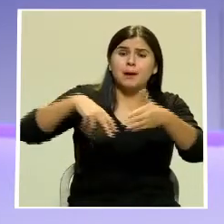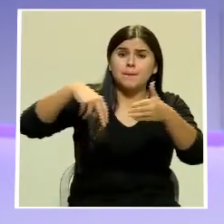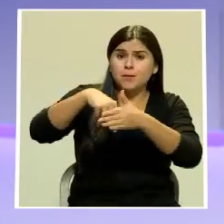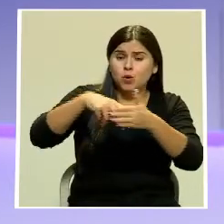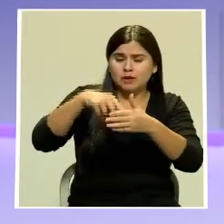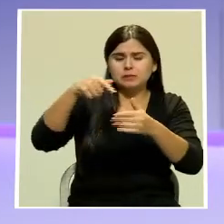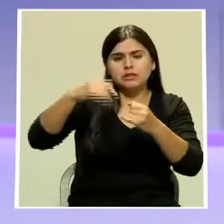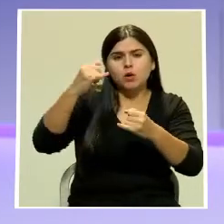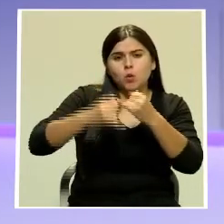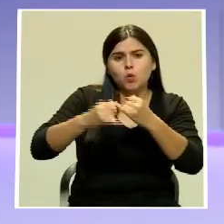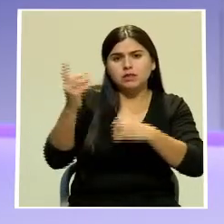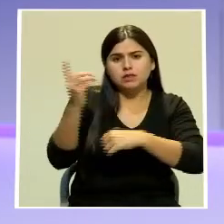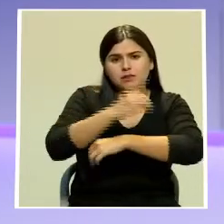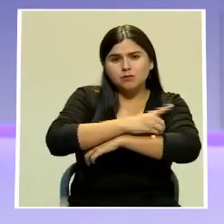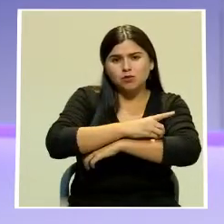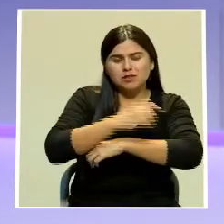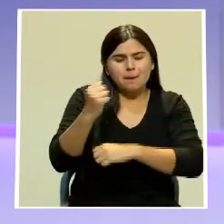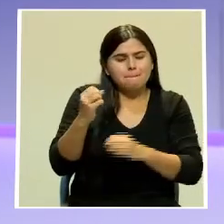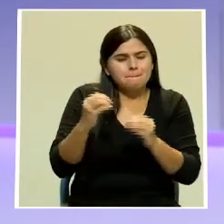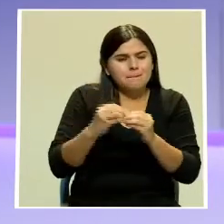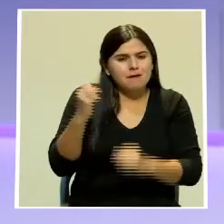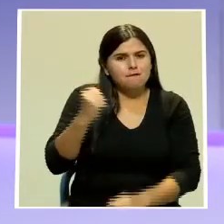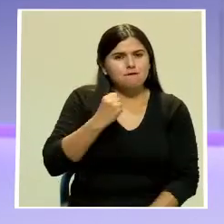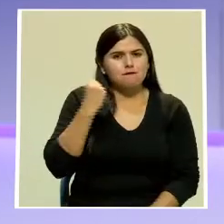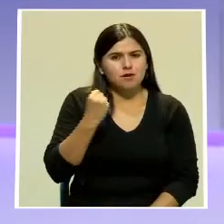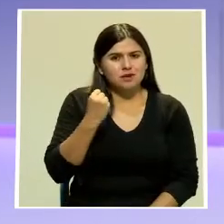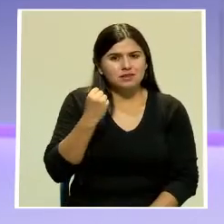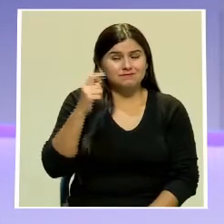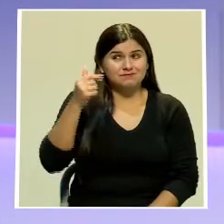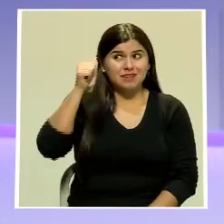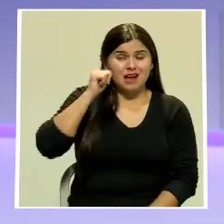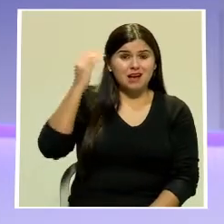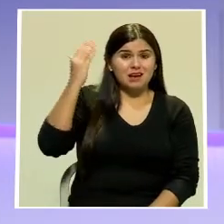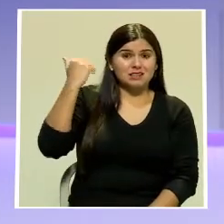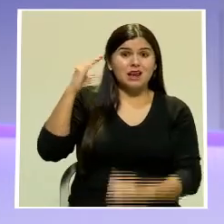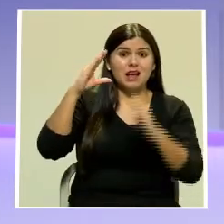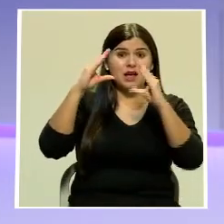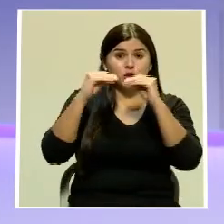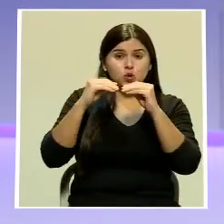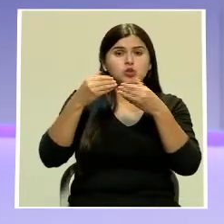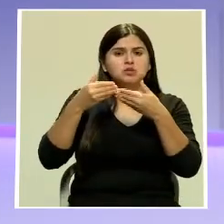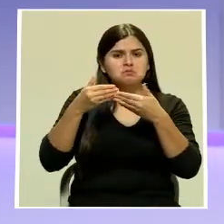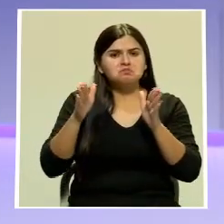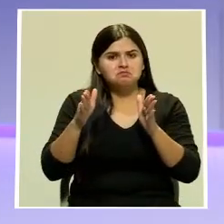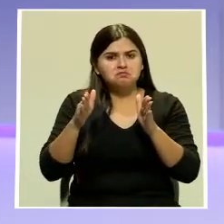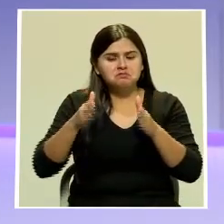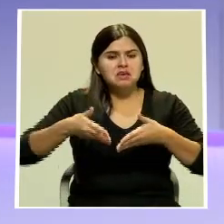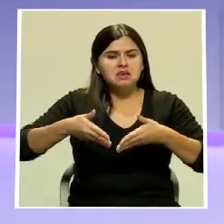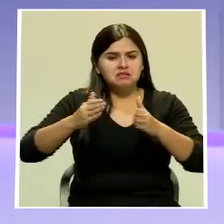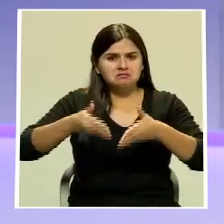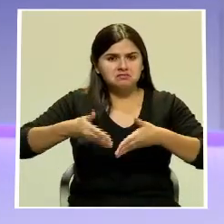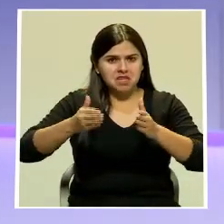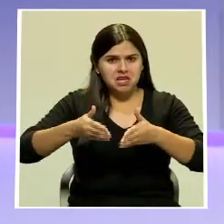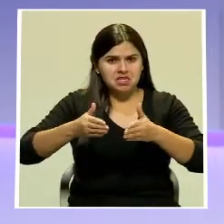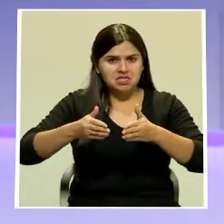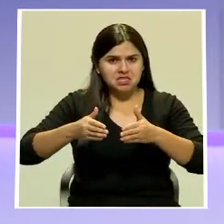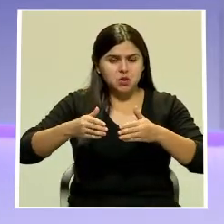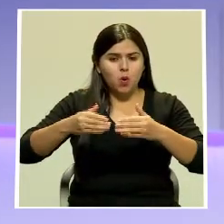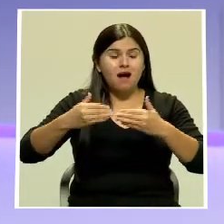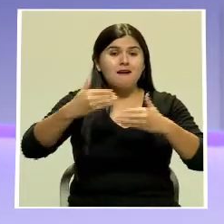días prendió con mayor fuerza. Recién anoche se logró reabrir el tránsito de mercaderías por la frontera de